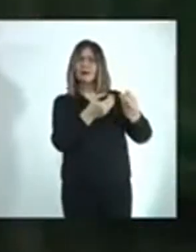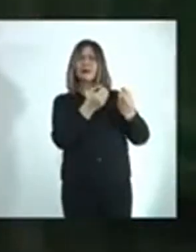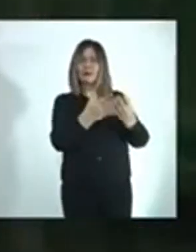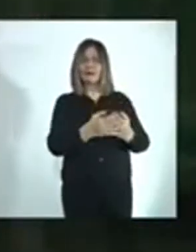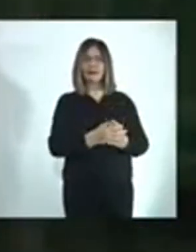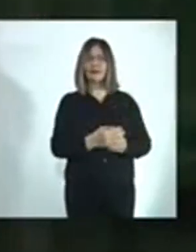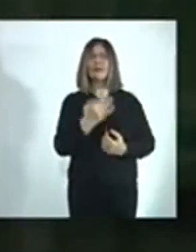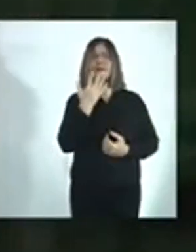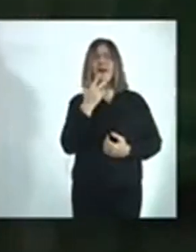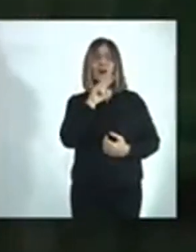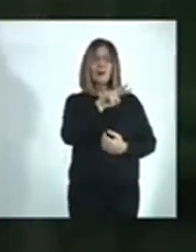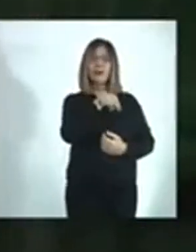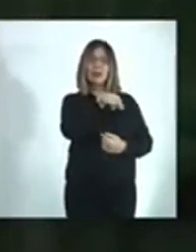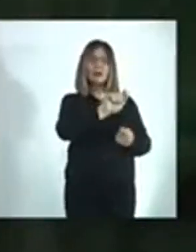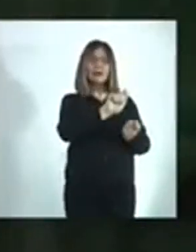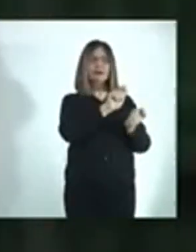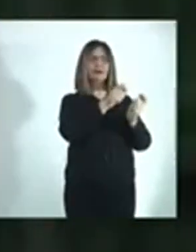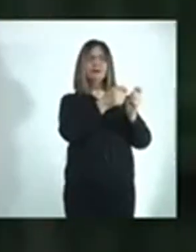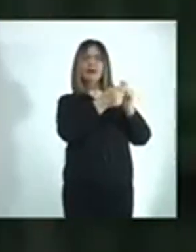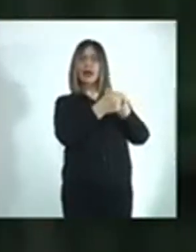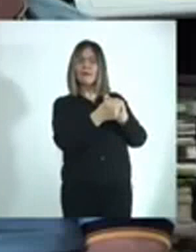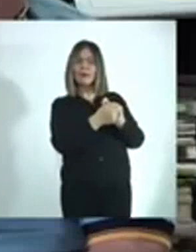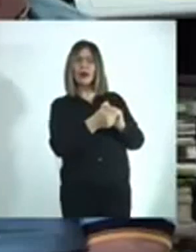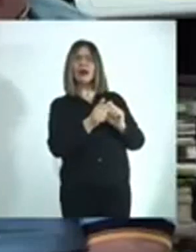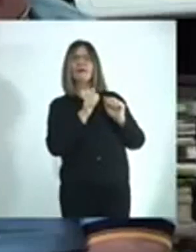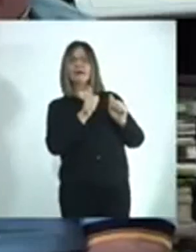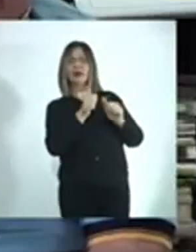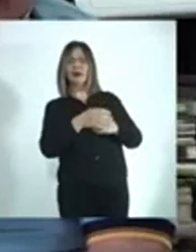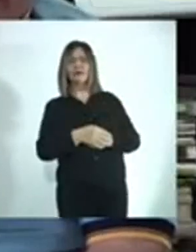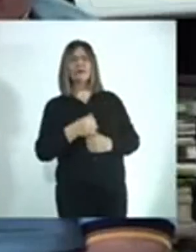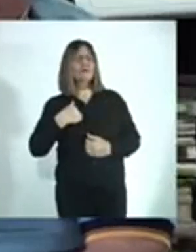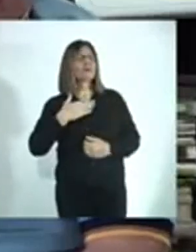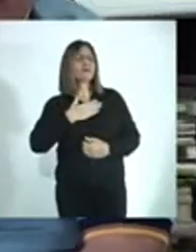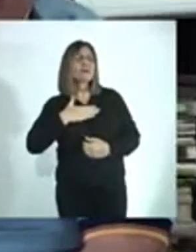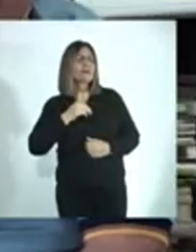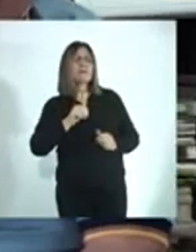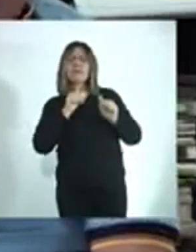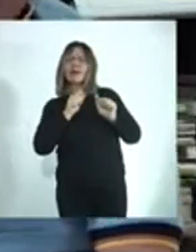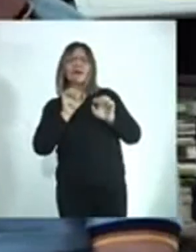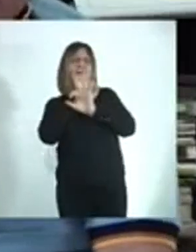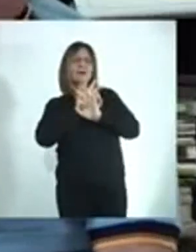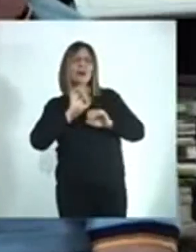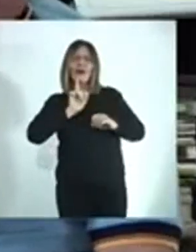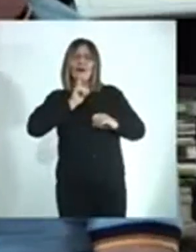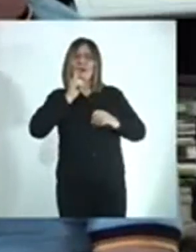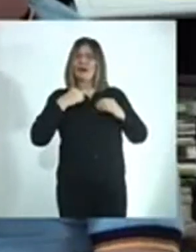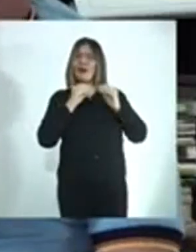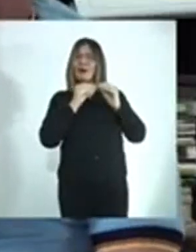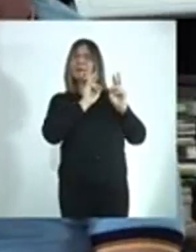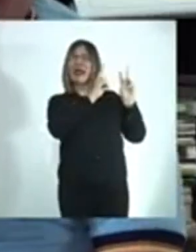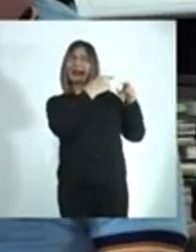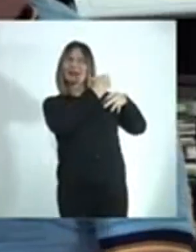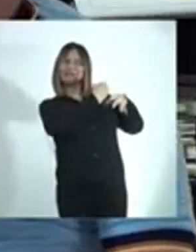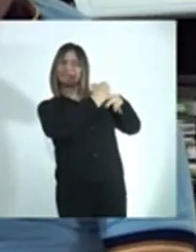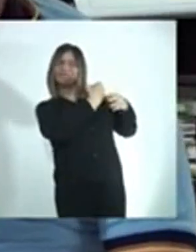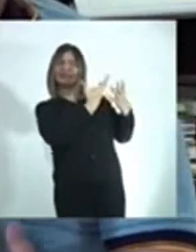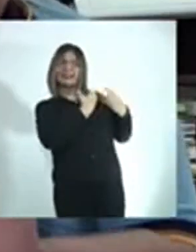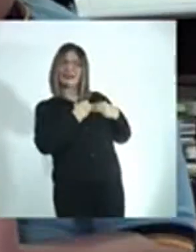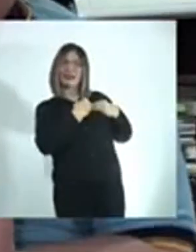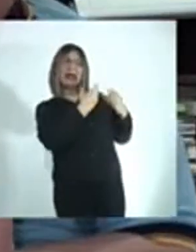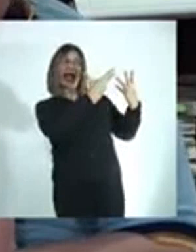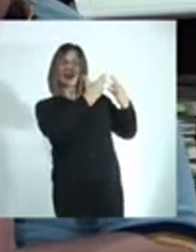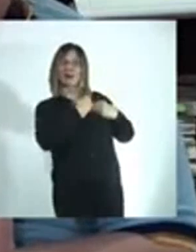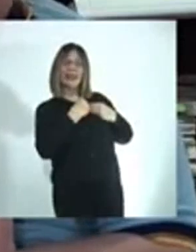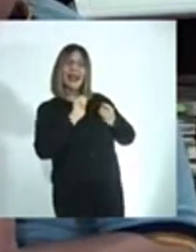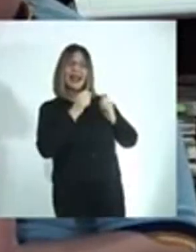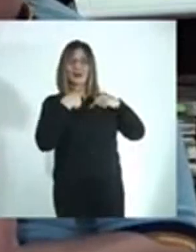ese cambio que vimos dije, no hay que hacer más nada. Me sentía feliz y orgulloso como mi señora, ella me ayudó a mí, ahora yo tengo